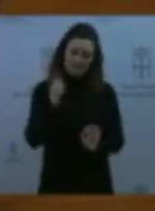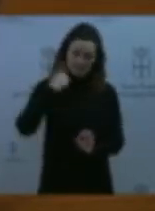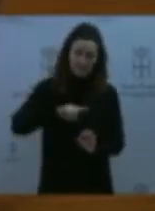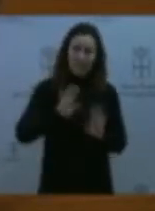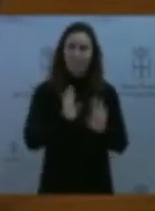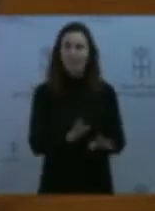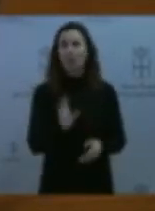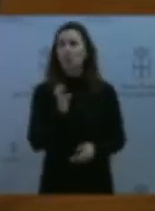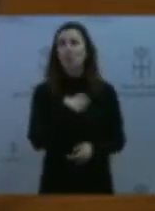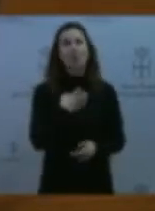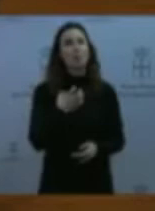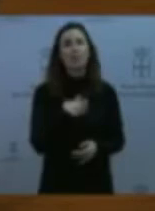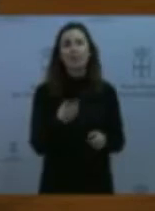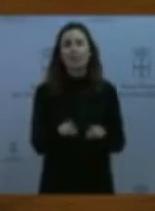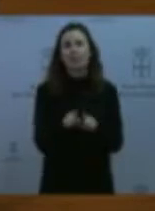bolillos para